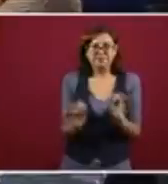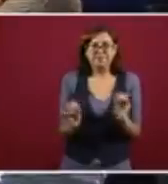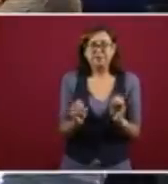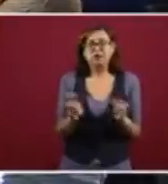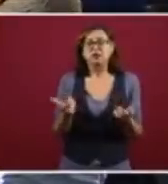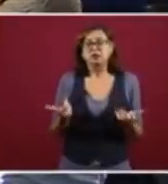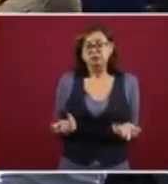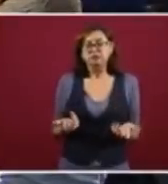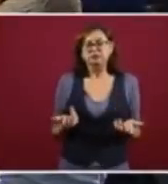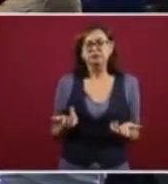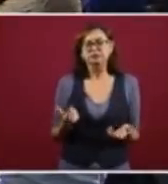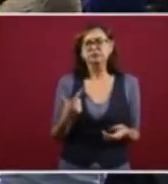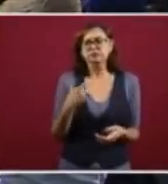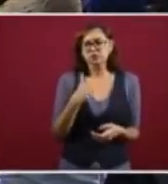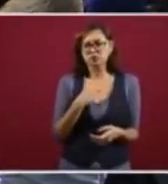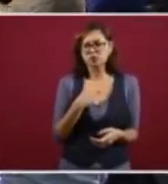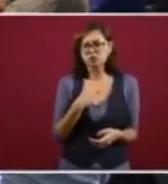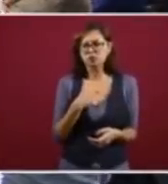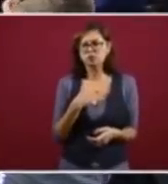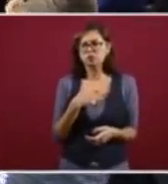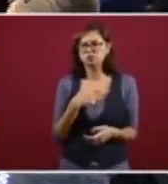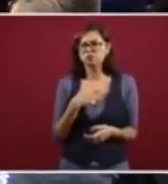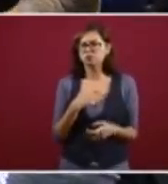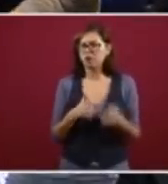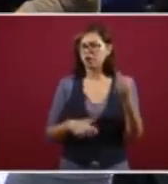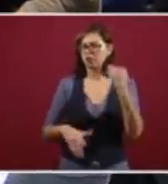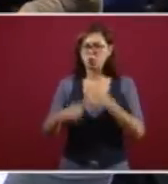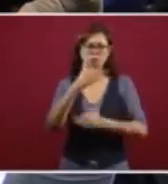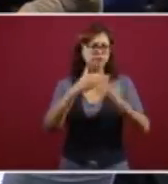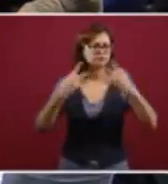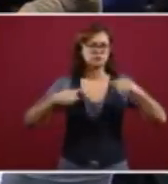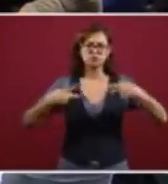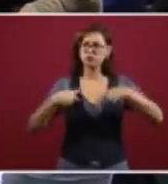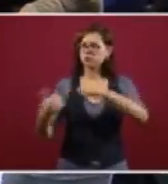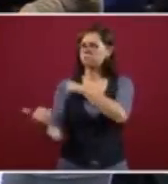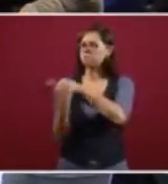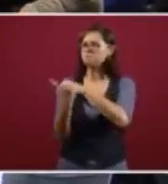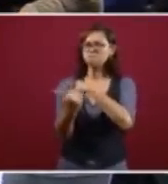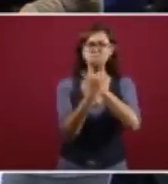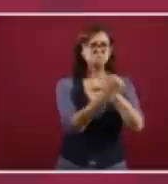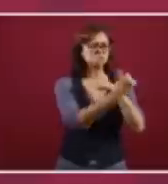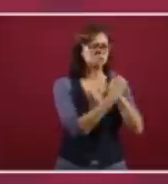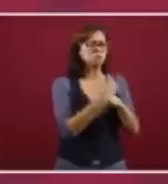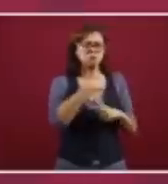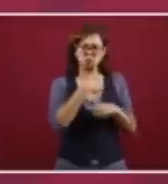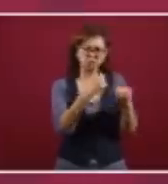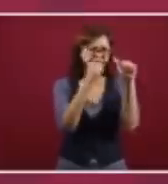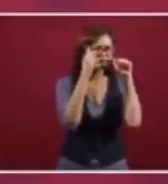y escucho a todos. O sea, habían